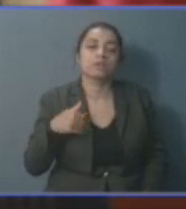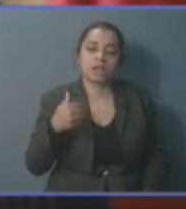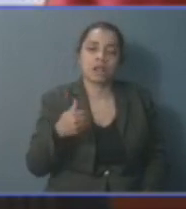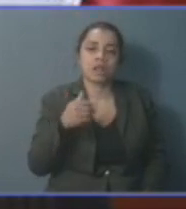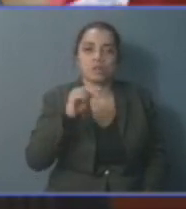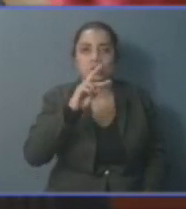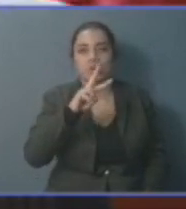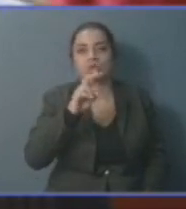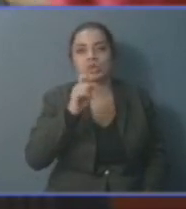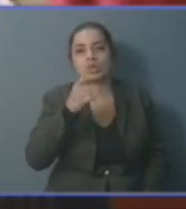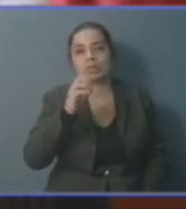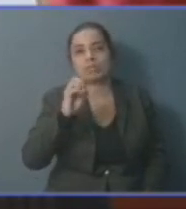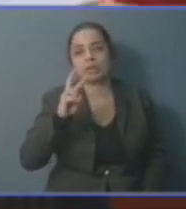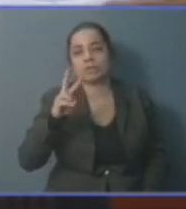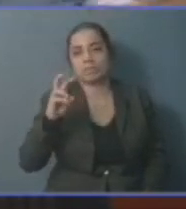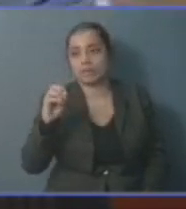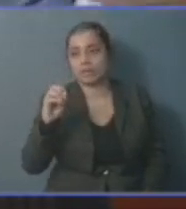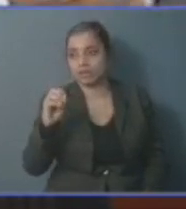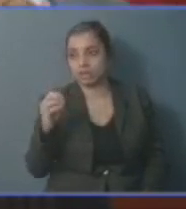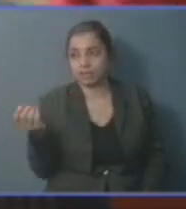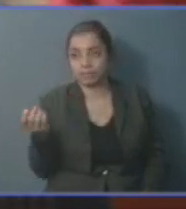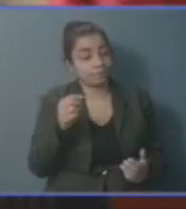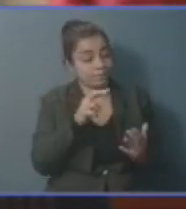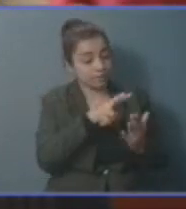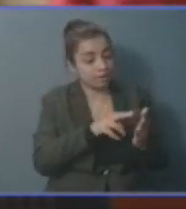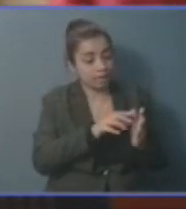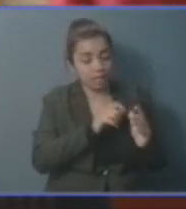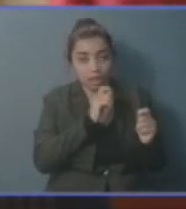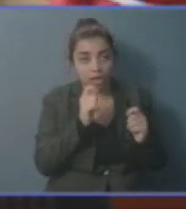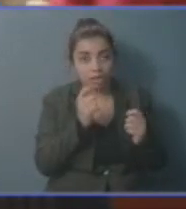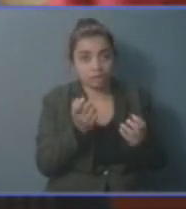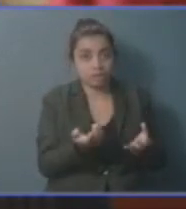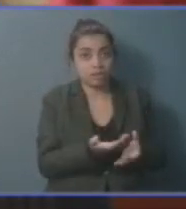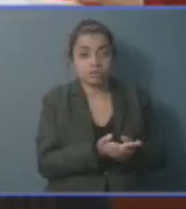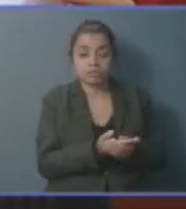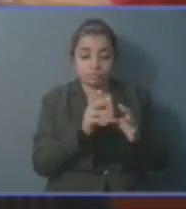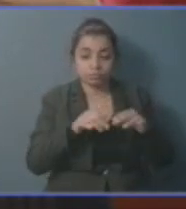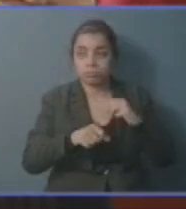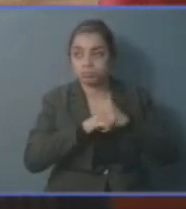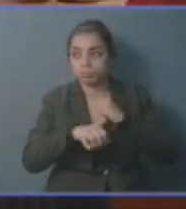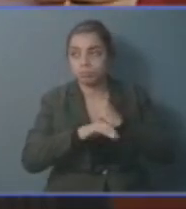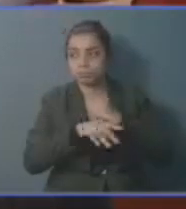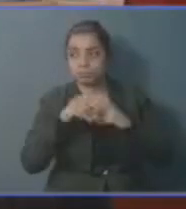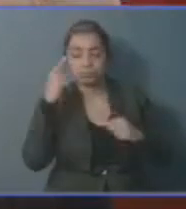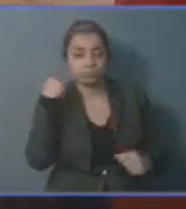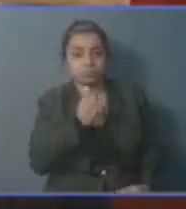2020. Leída la pieza y el pronunciamiento, señor presidente.